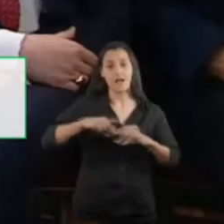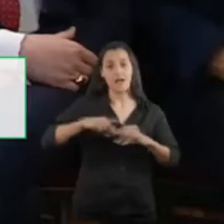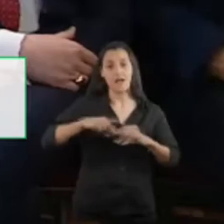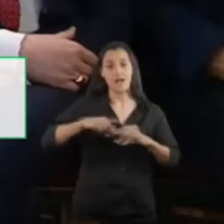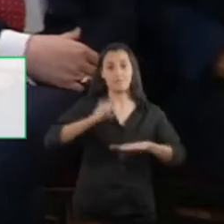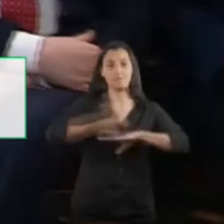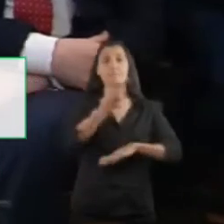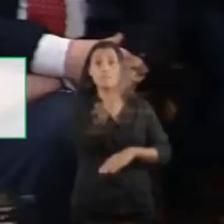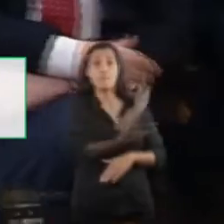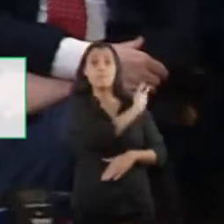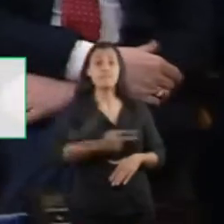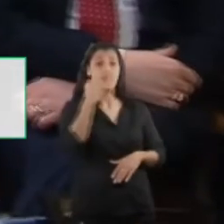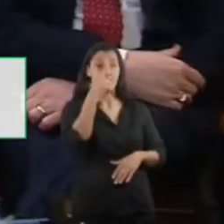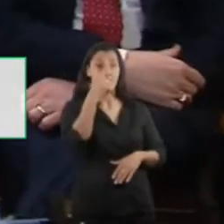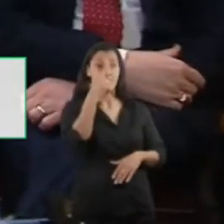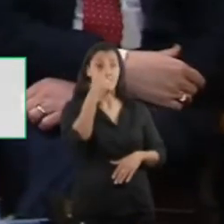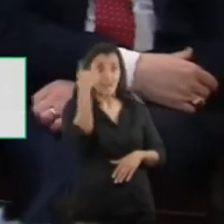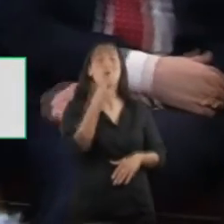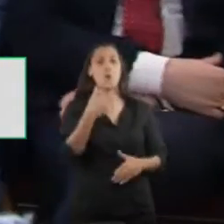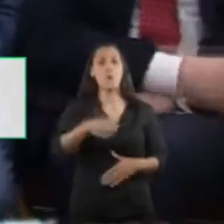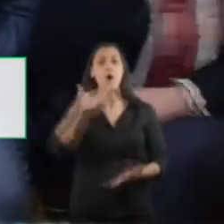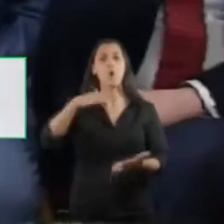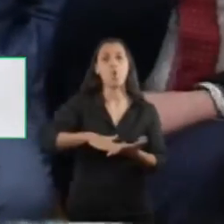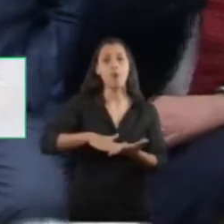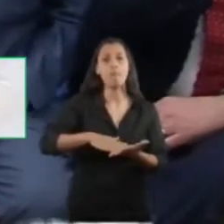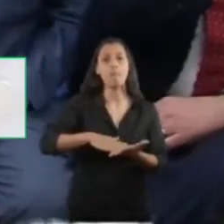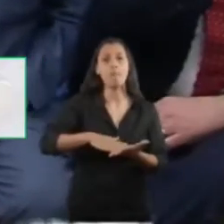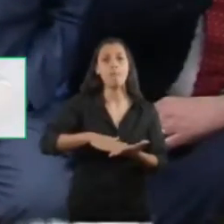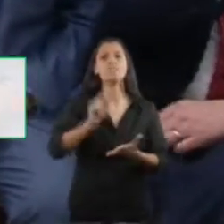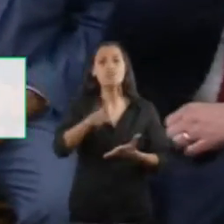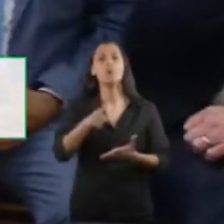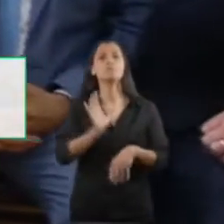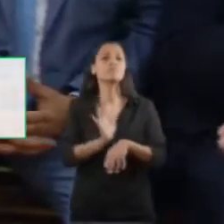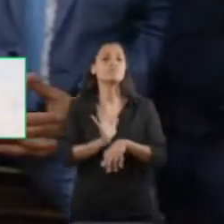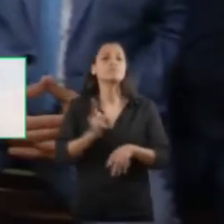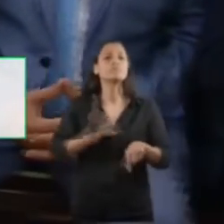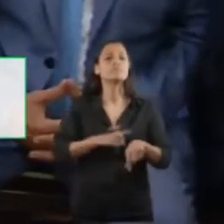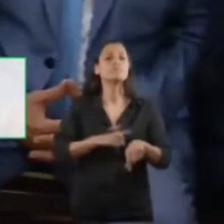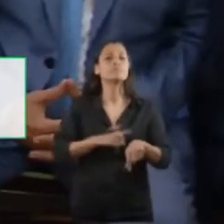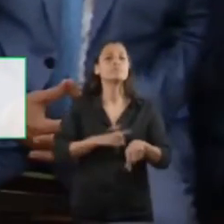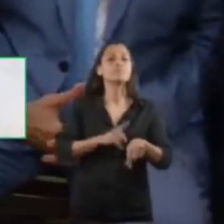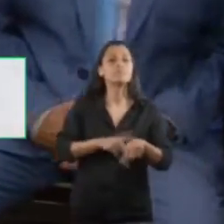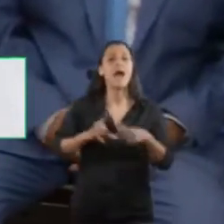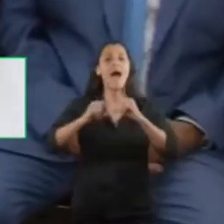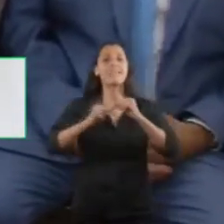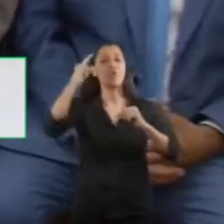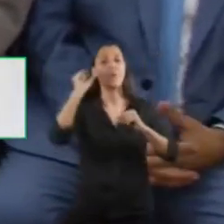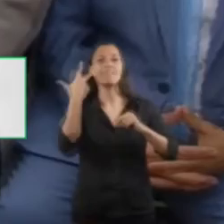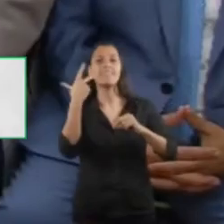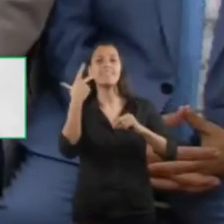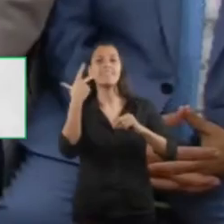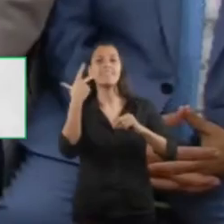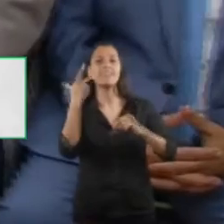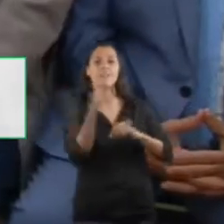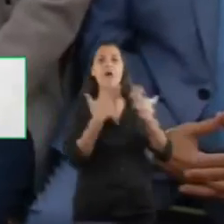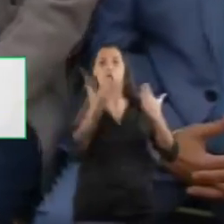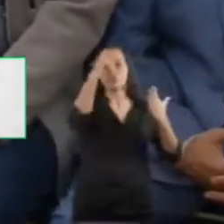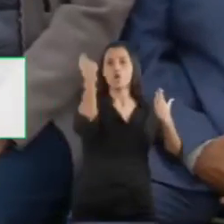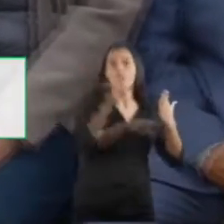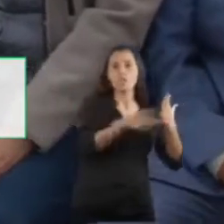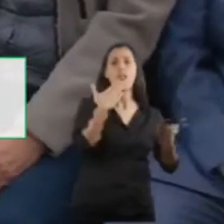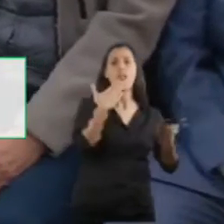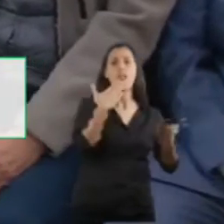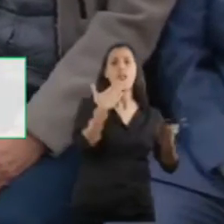bueno, ahora ya con la asunción de Silvina Batakis y la conformación del nuevo